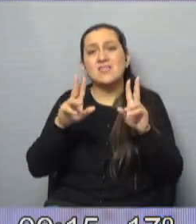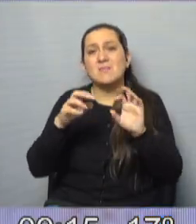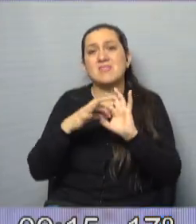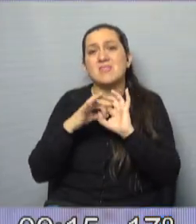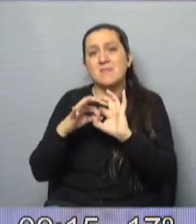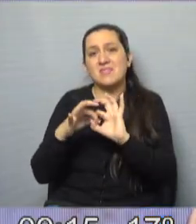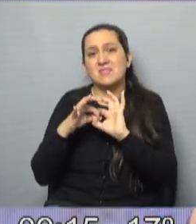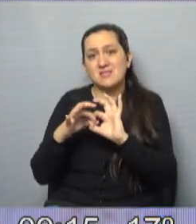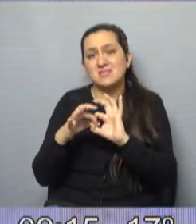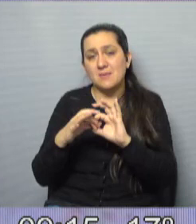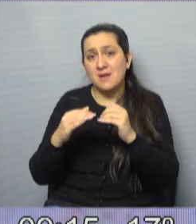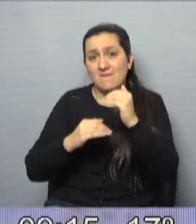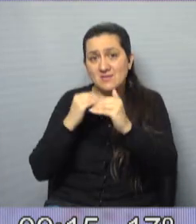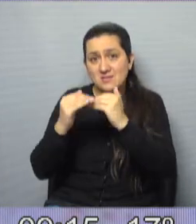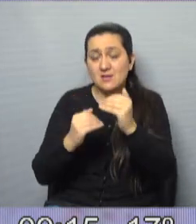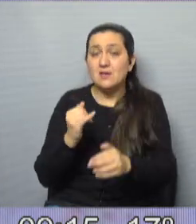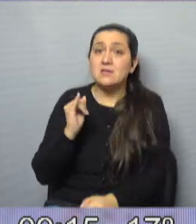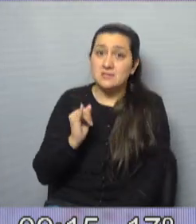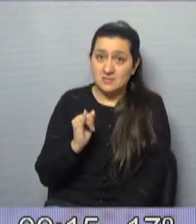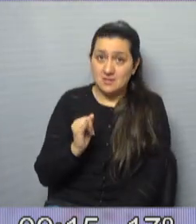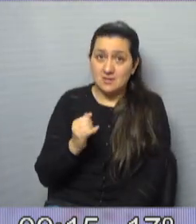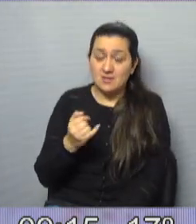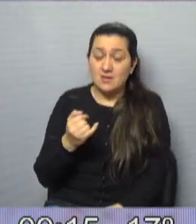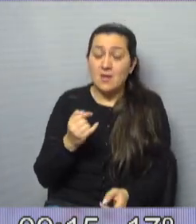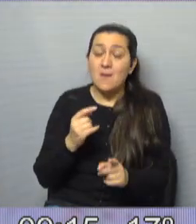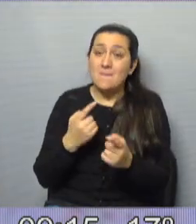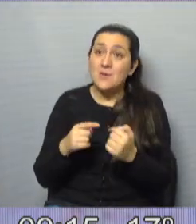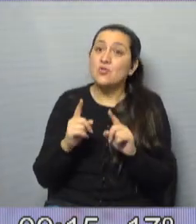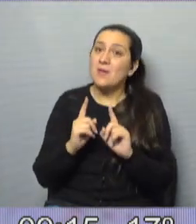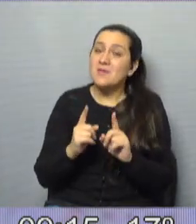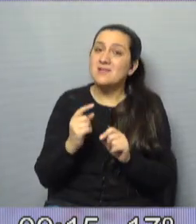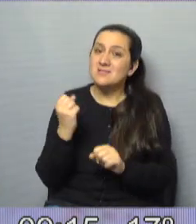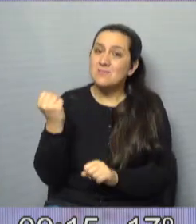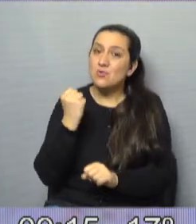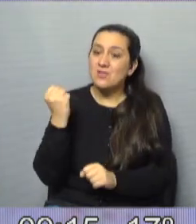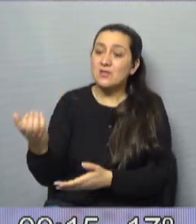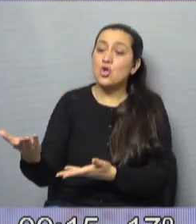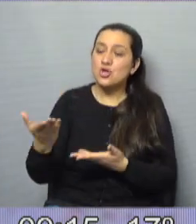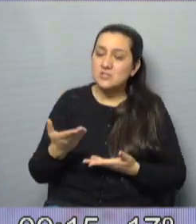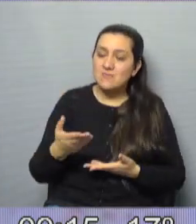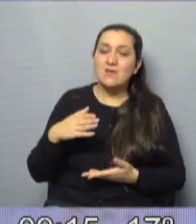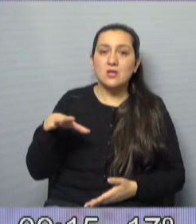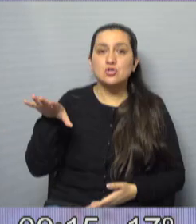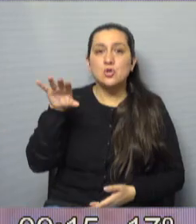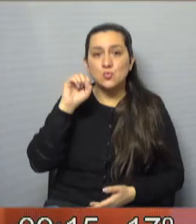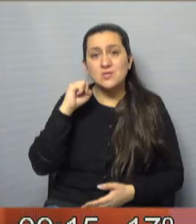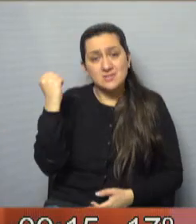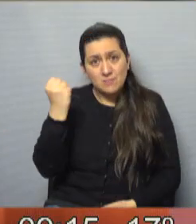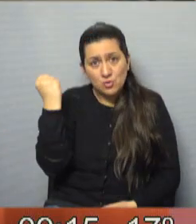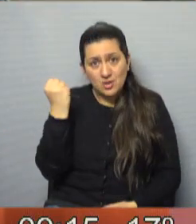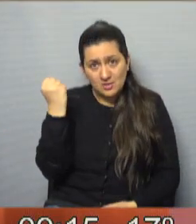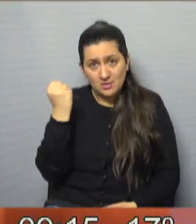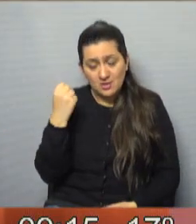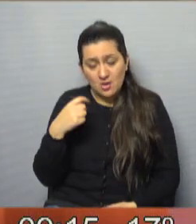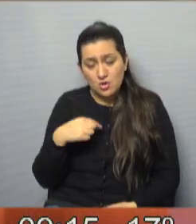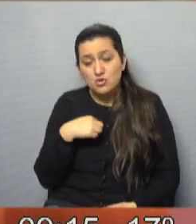yo creo que sí, va por ahí, pero también es importante que nos reciba, también es importante que nos escuche, sí. Es importante. Lo que después tenemos